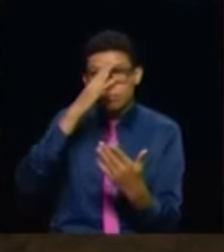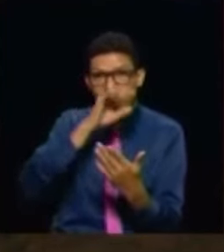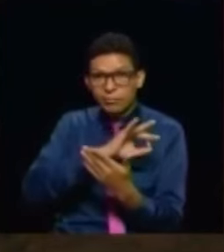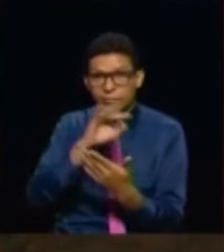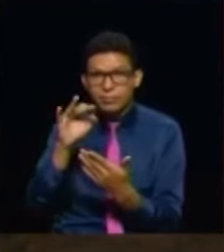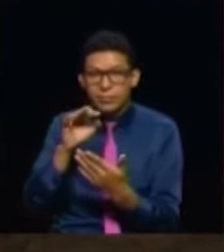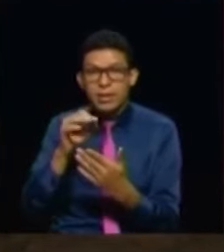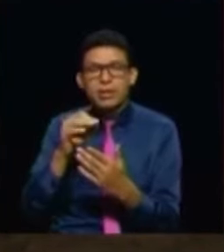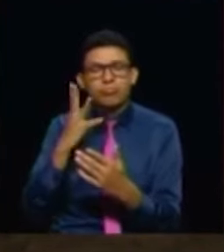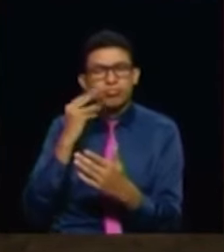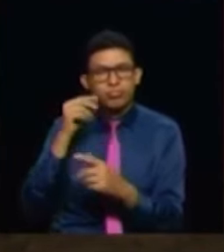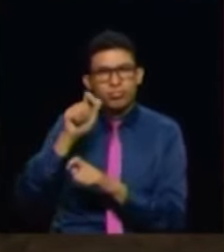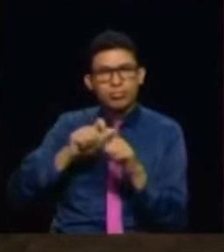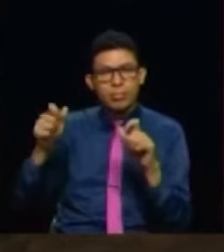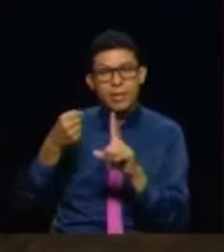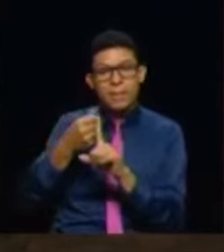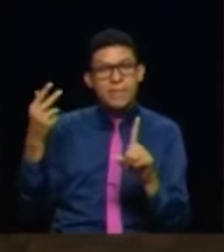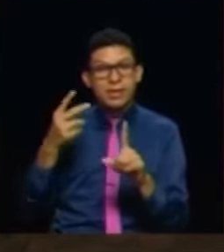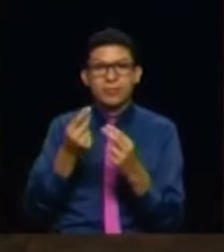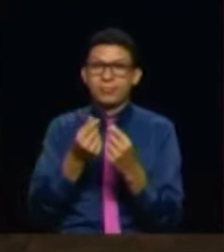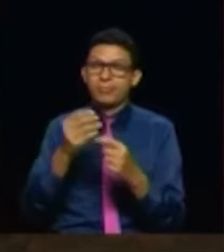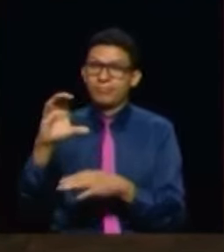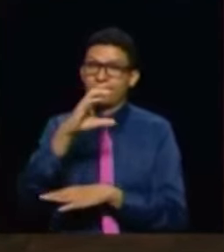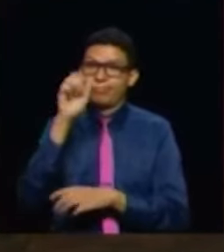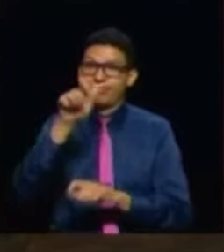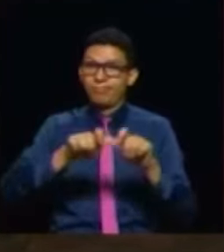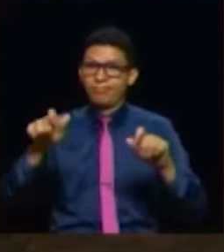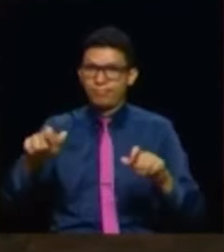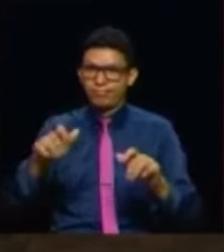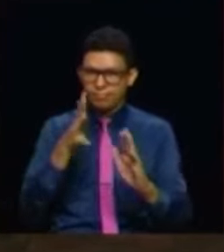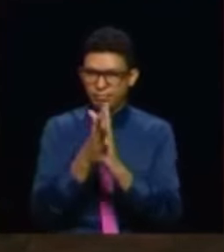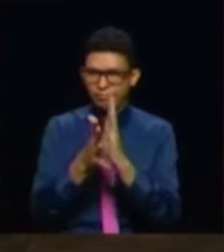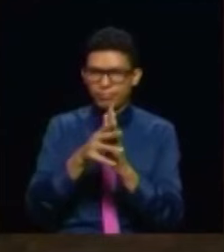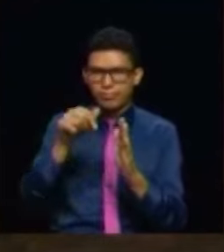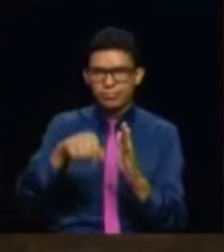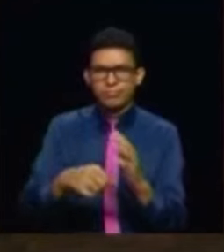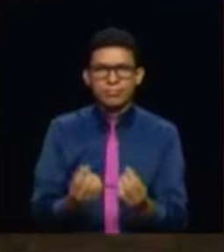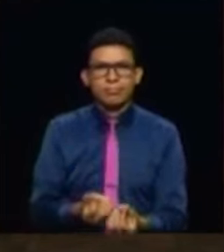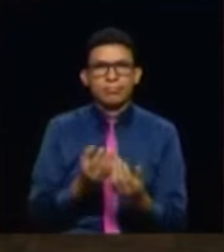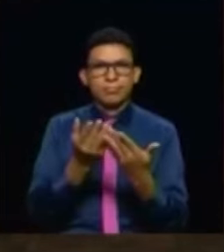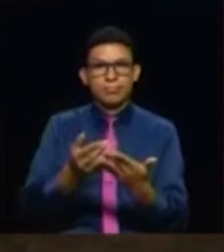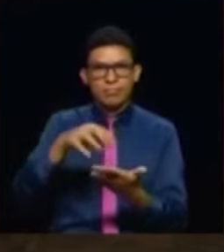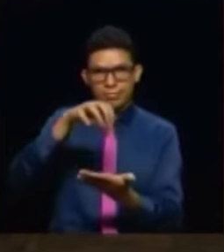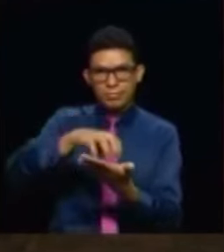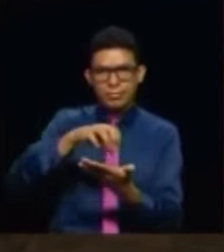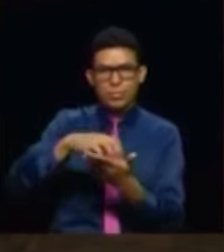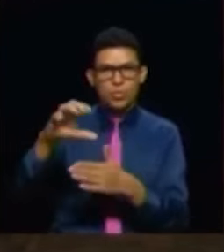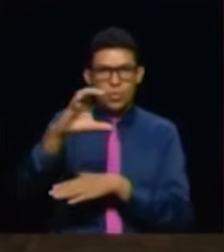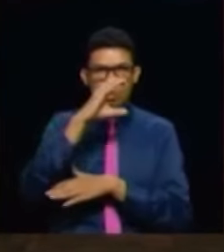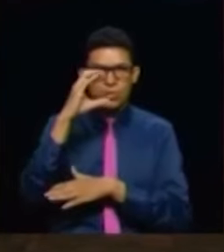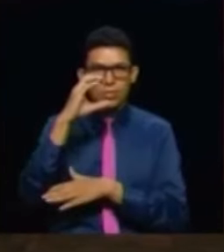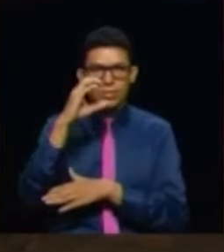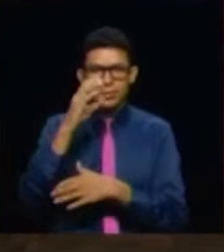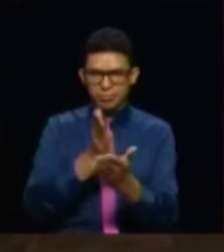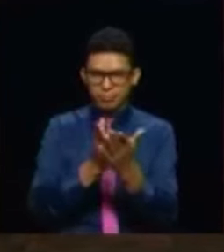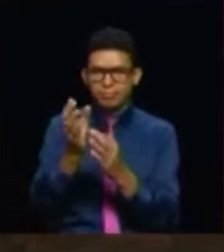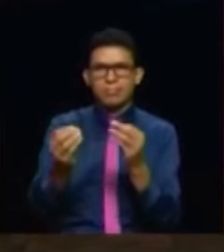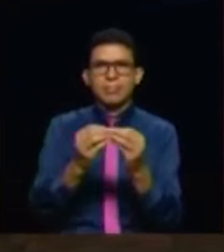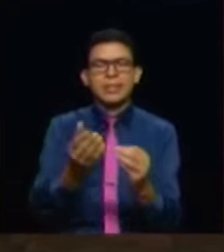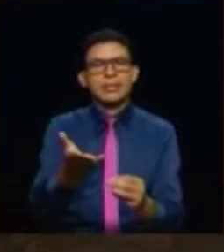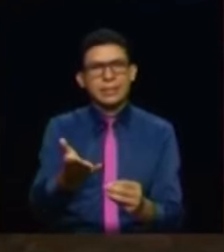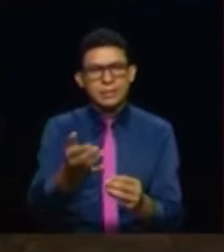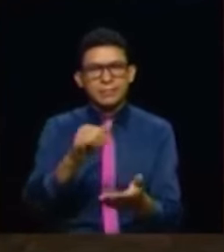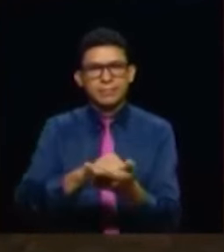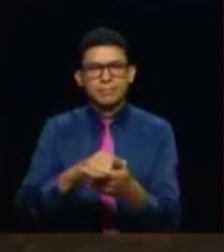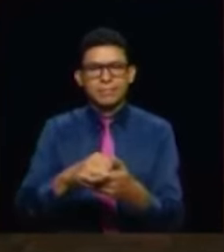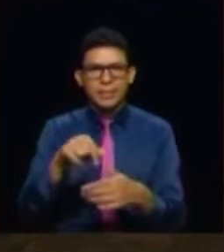expertos impactarán el bolsillo de los colombianos. Es la información que le entrego desde el centro del país. Continúe usted con más noticias